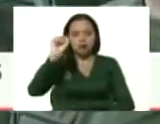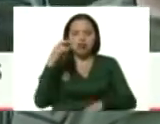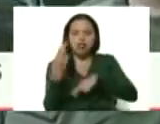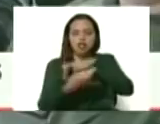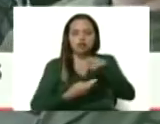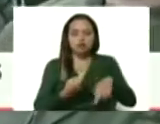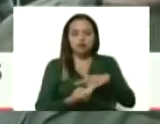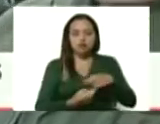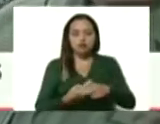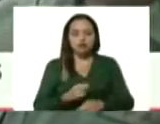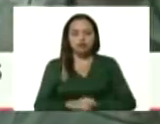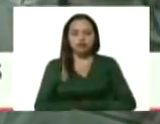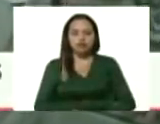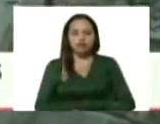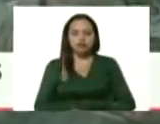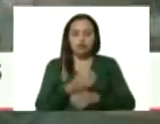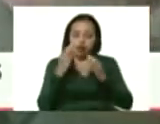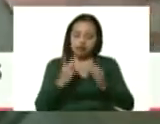Bolivariana. Así de sencillo.